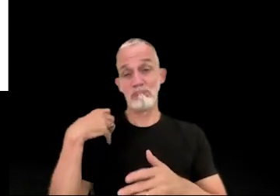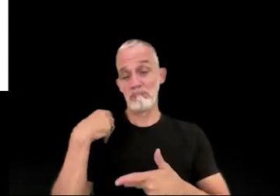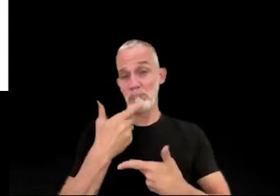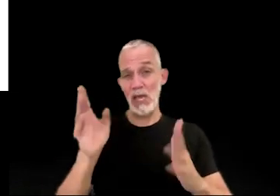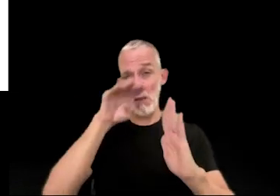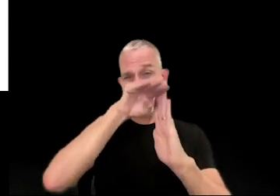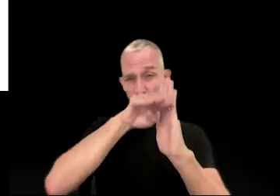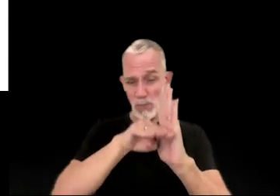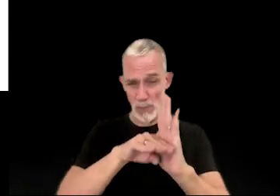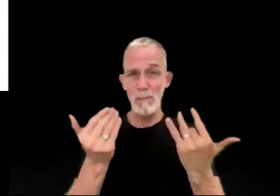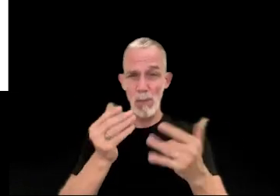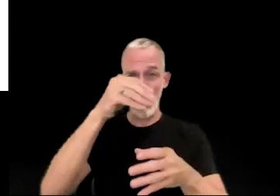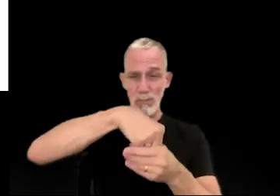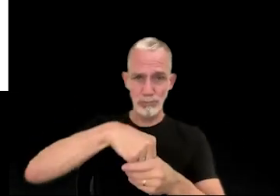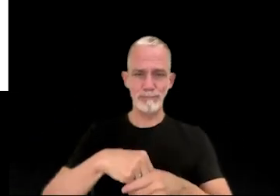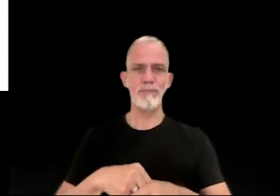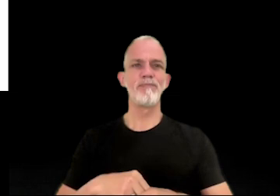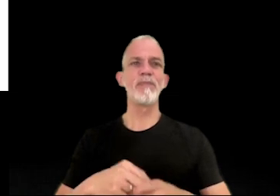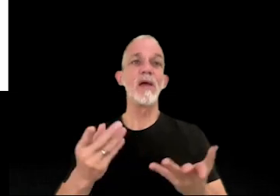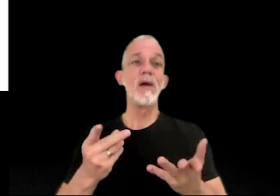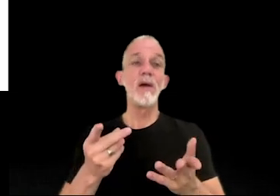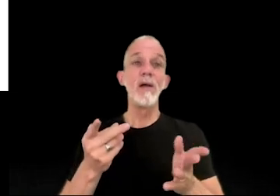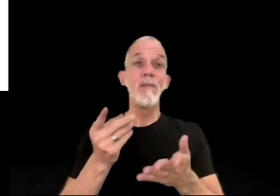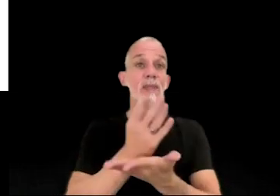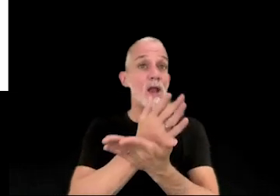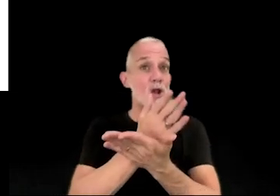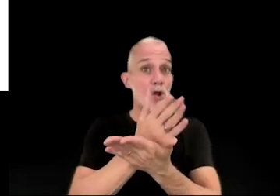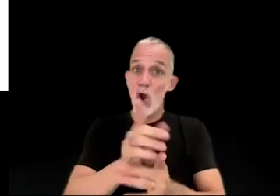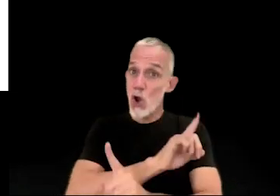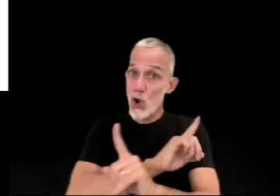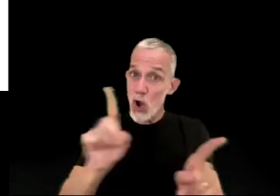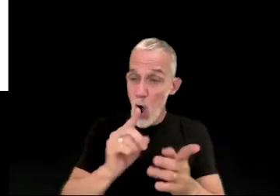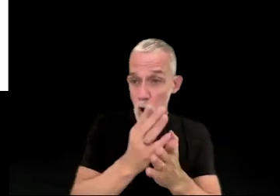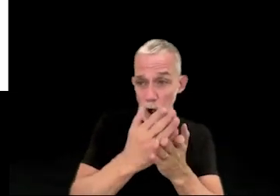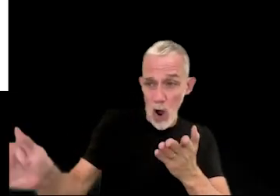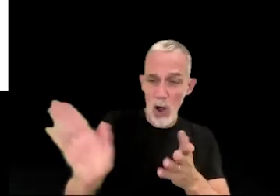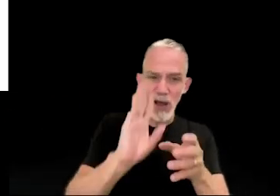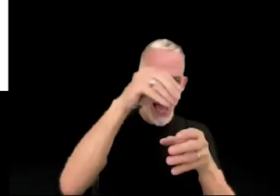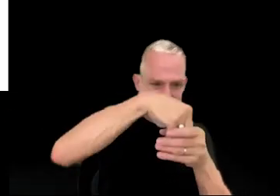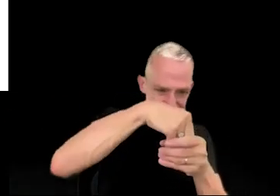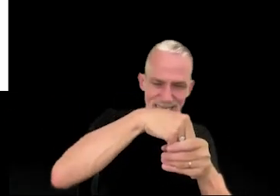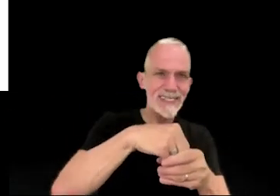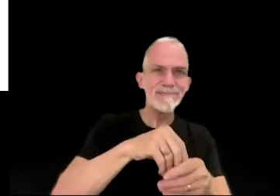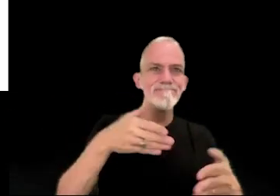incluirse. No podríamos ingresar al régimen